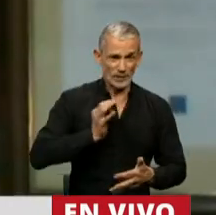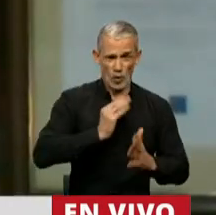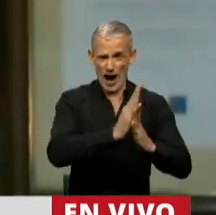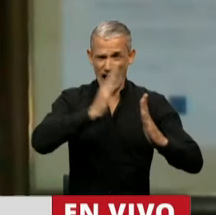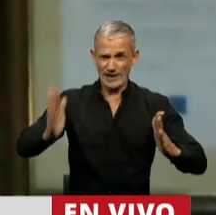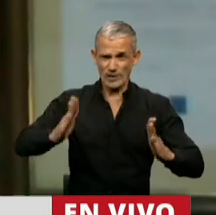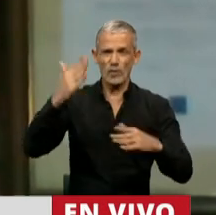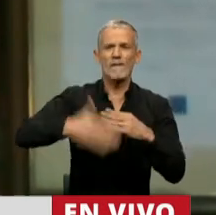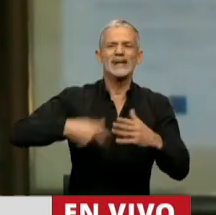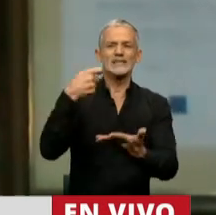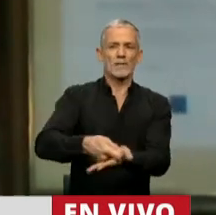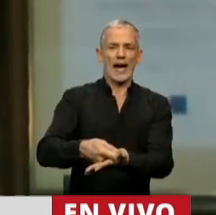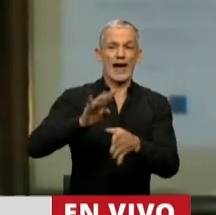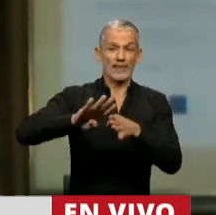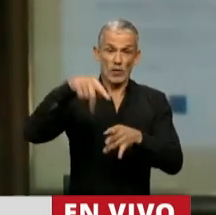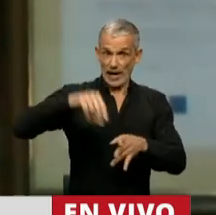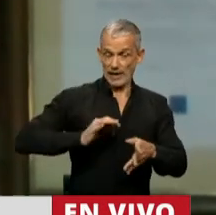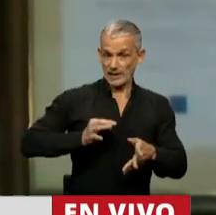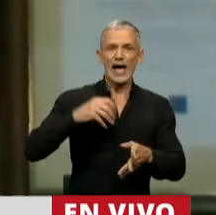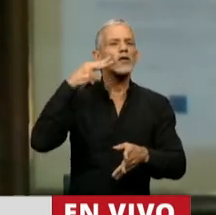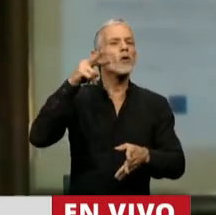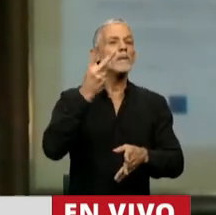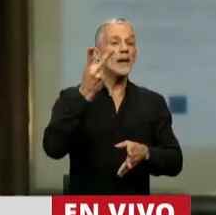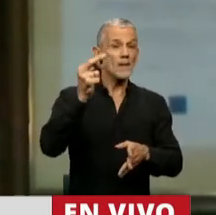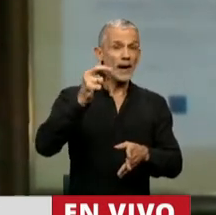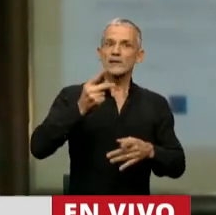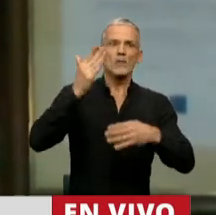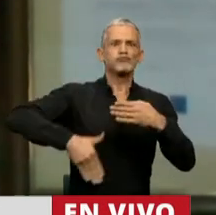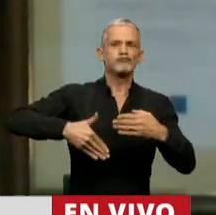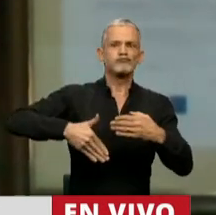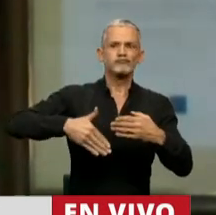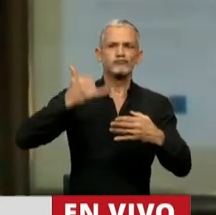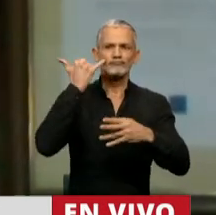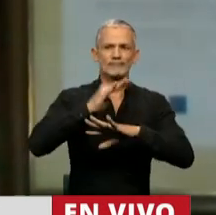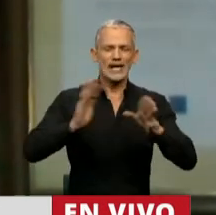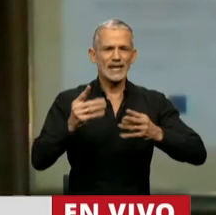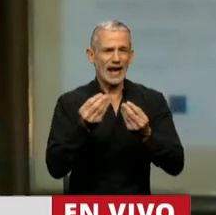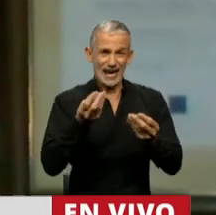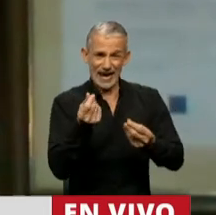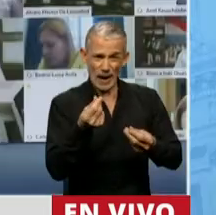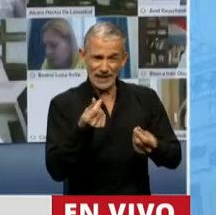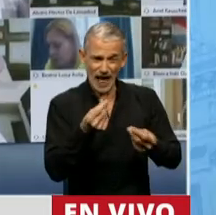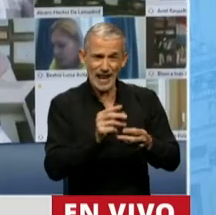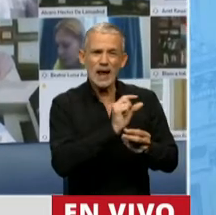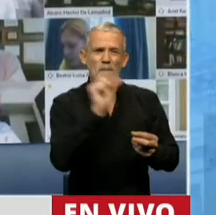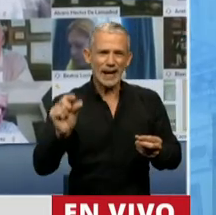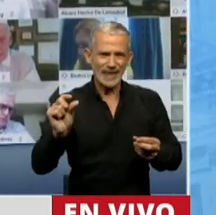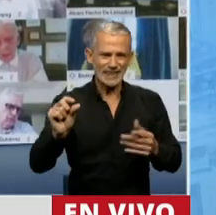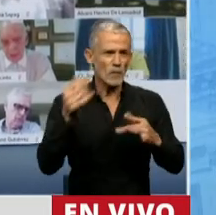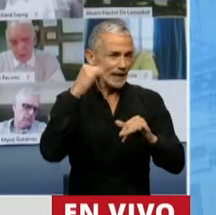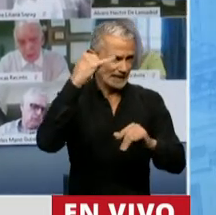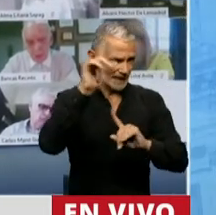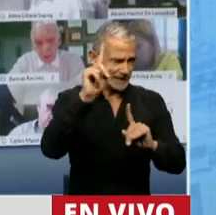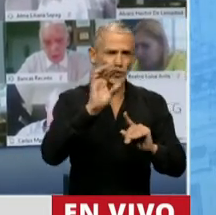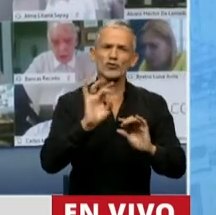4 años. De modo que en este año 2020 ha vencido el capital del préstamo que